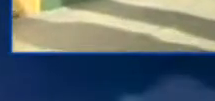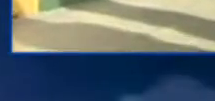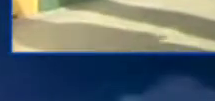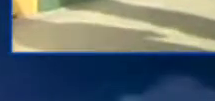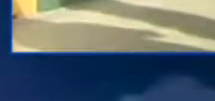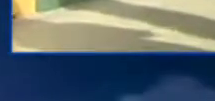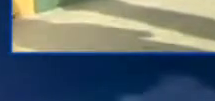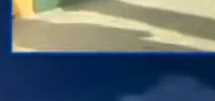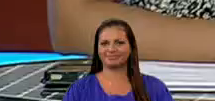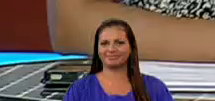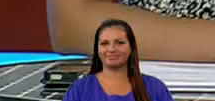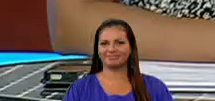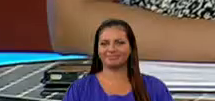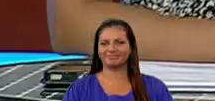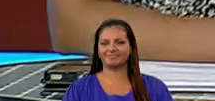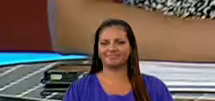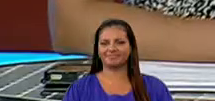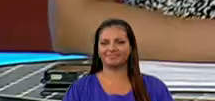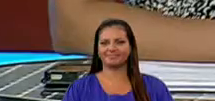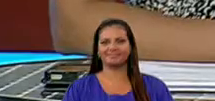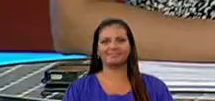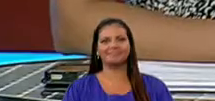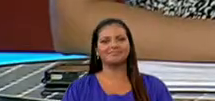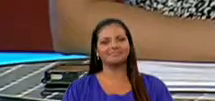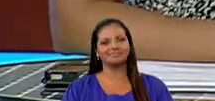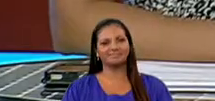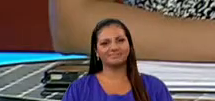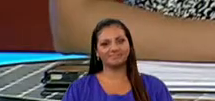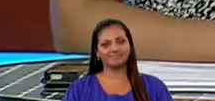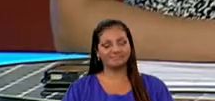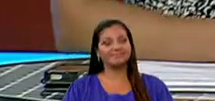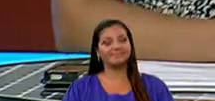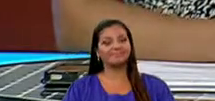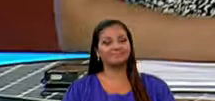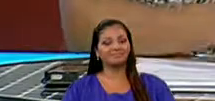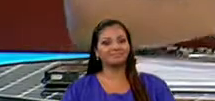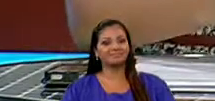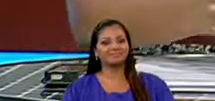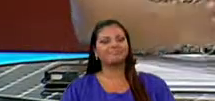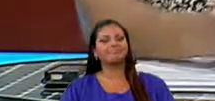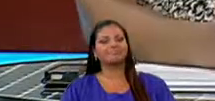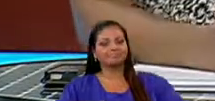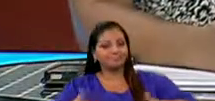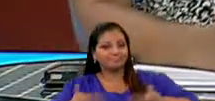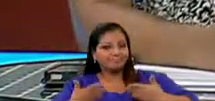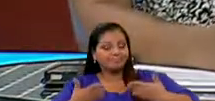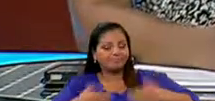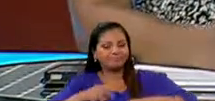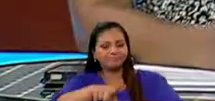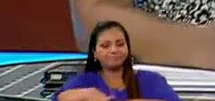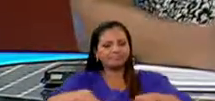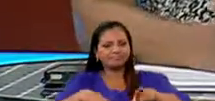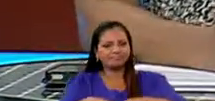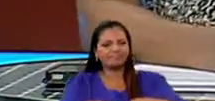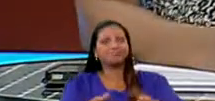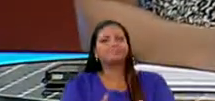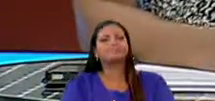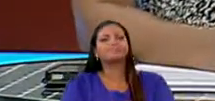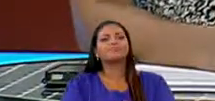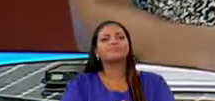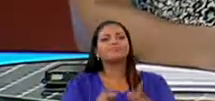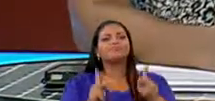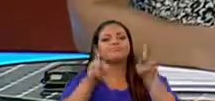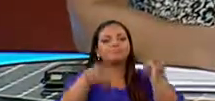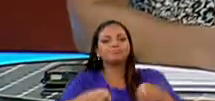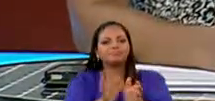Vamos ahora a esta información. Una vivienda abandonada se ha convertido en guarida para delincuentes y consumidores de